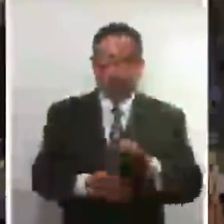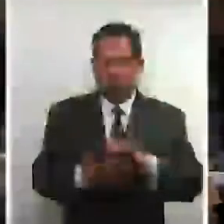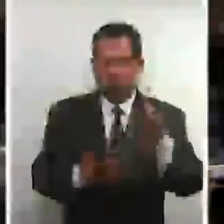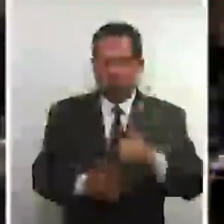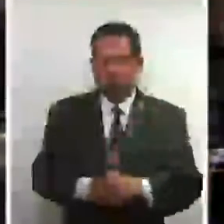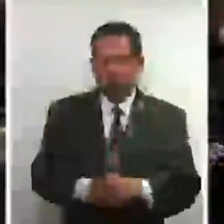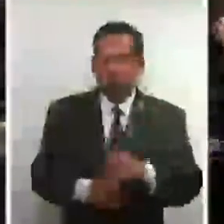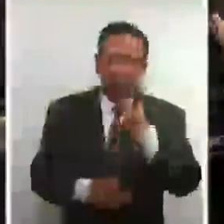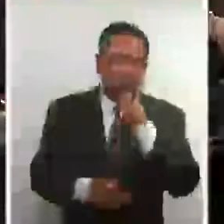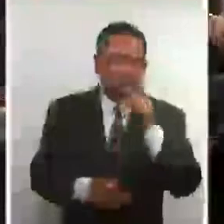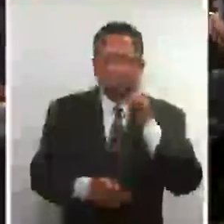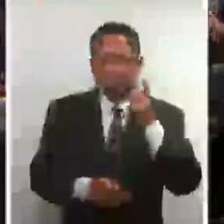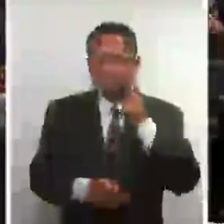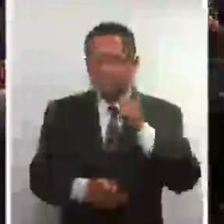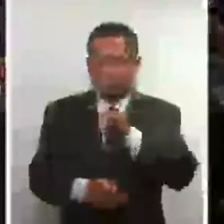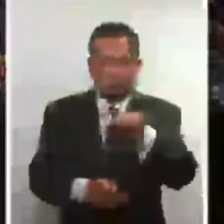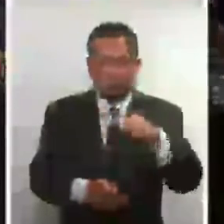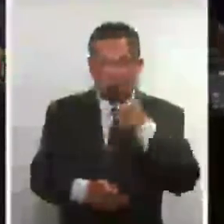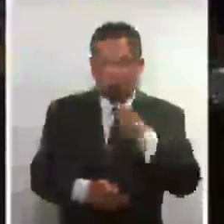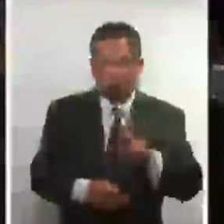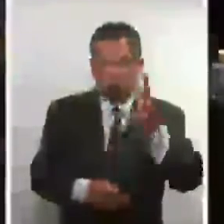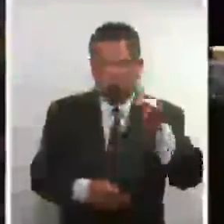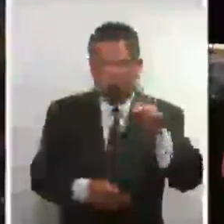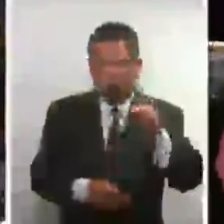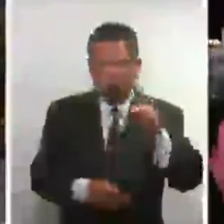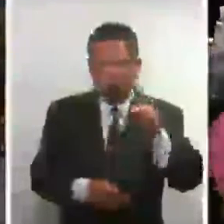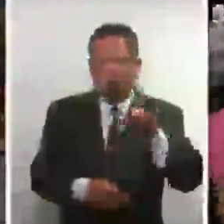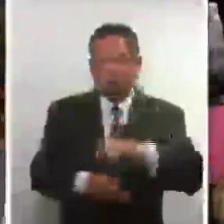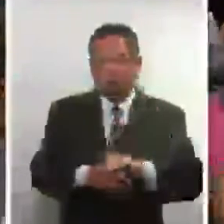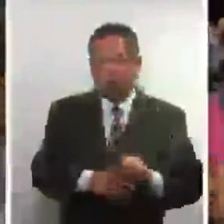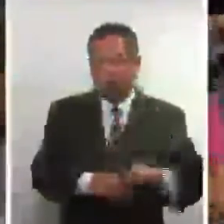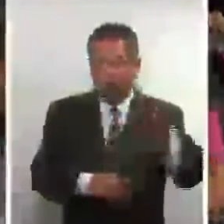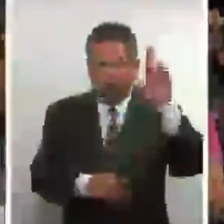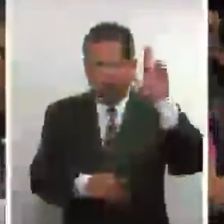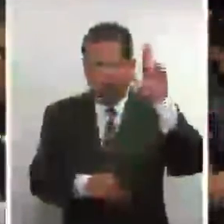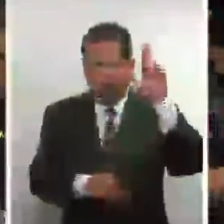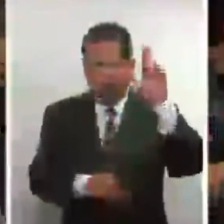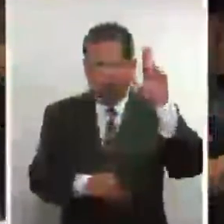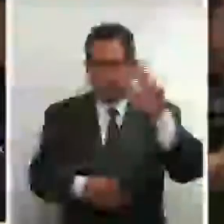Gracias. Las y los constituyentes que estén por la negativa, sírvanse manifestarlo.